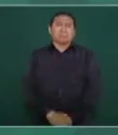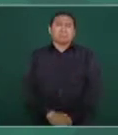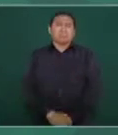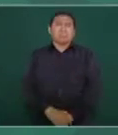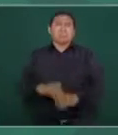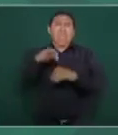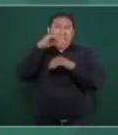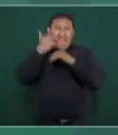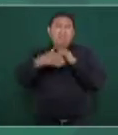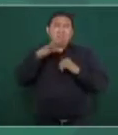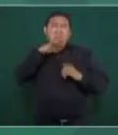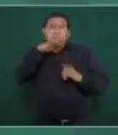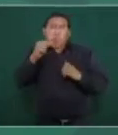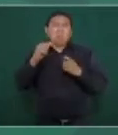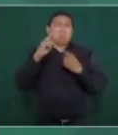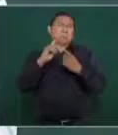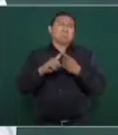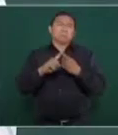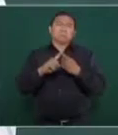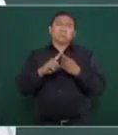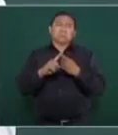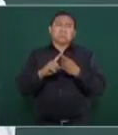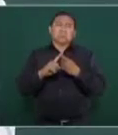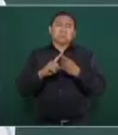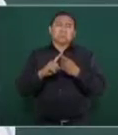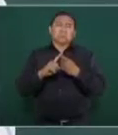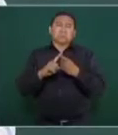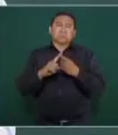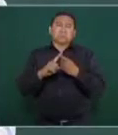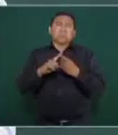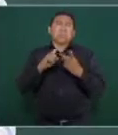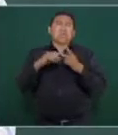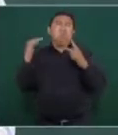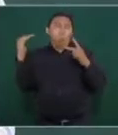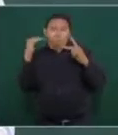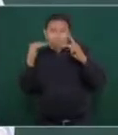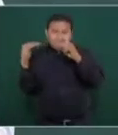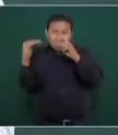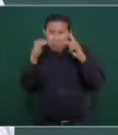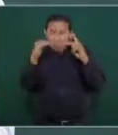acabar con la corrupción, buscar la igualdad